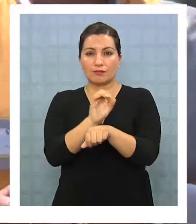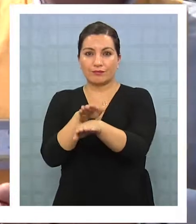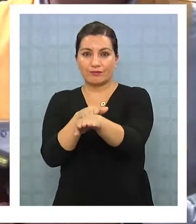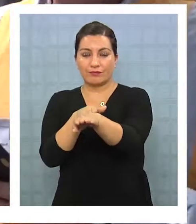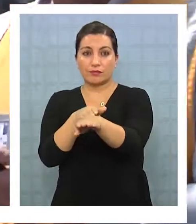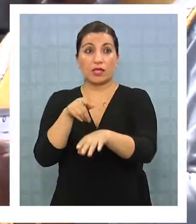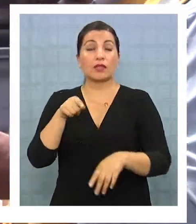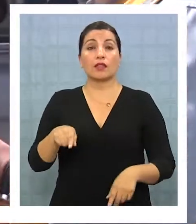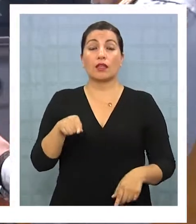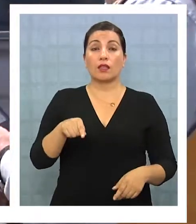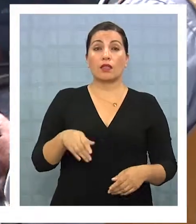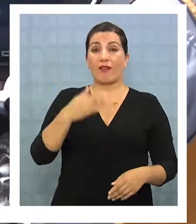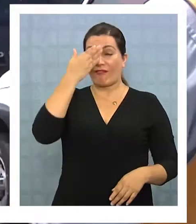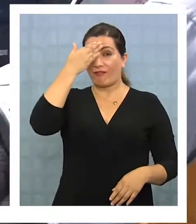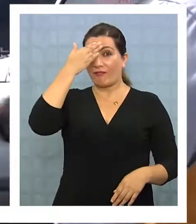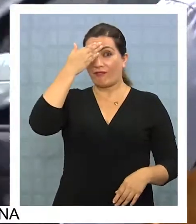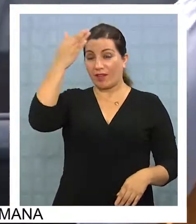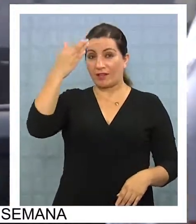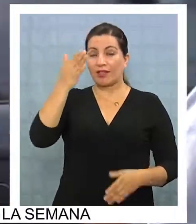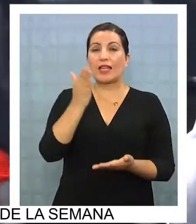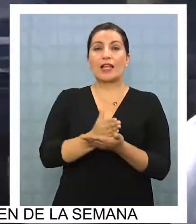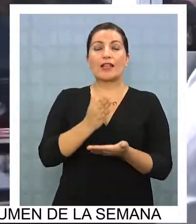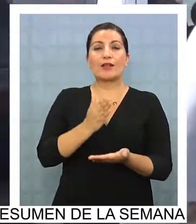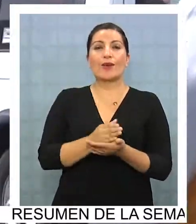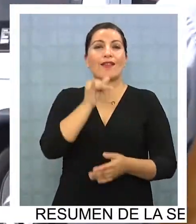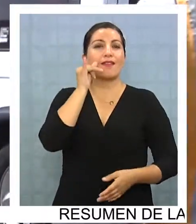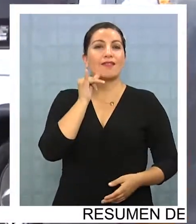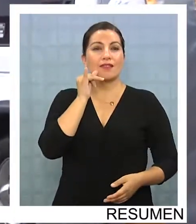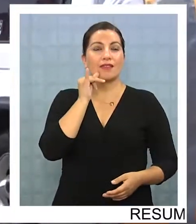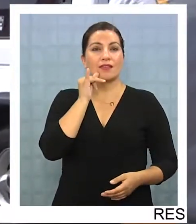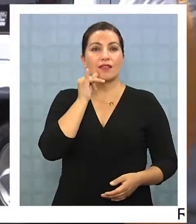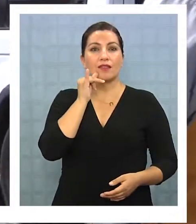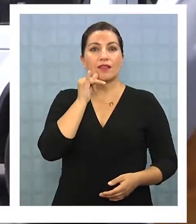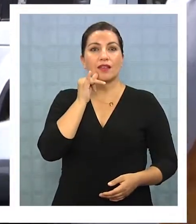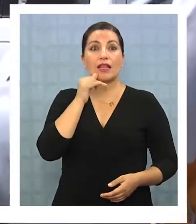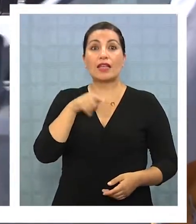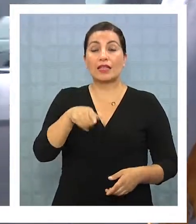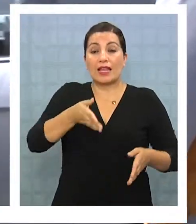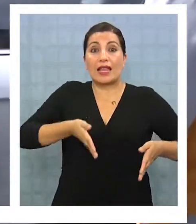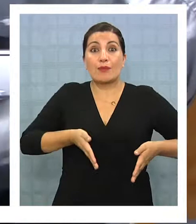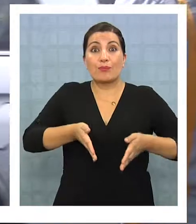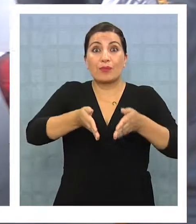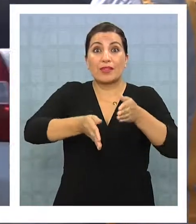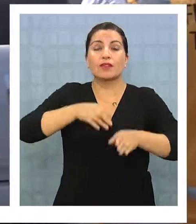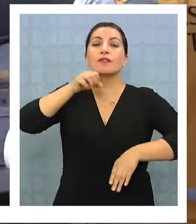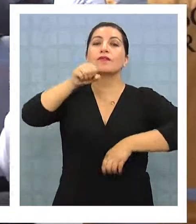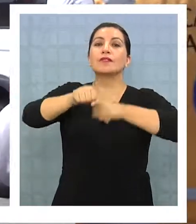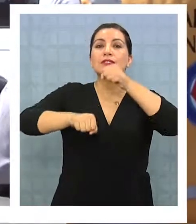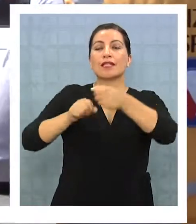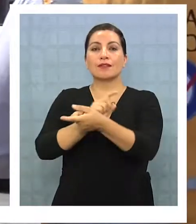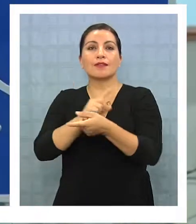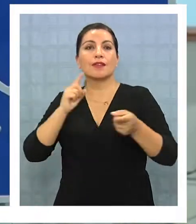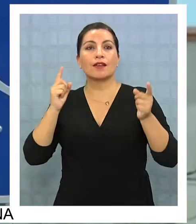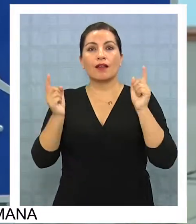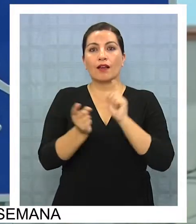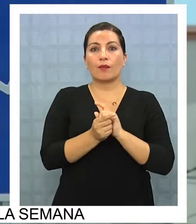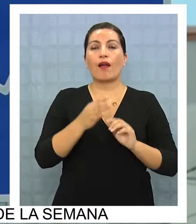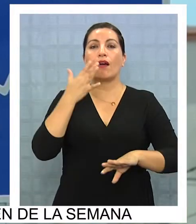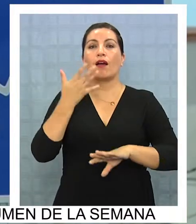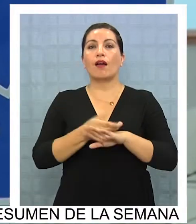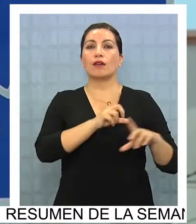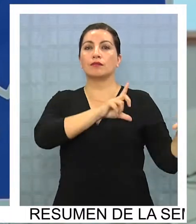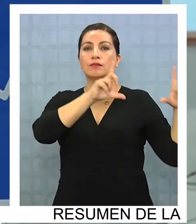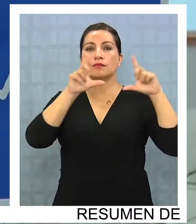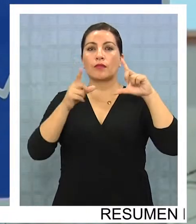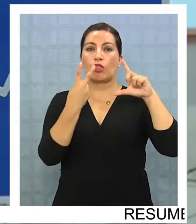En varios tramos, como en el frontis de la Academia Iquique Bulnes, la pista para bicicletas cambia y tiene una señal ética en la que aparecen dos